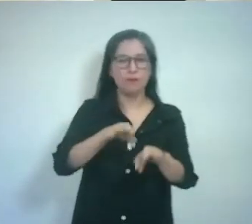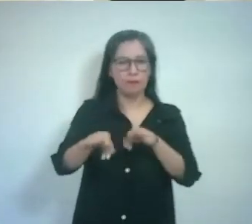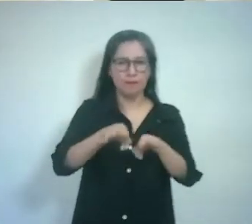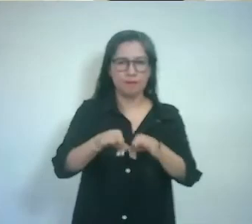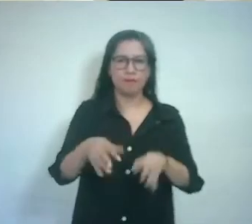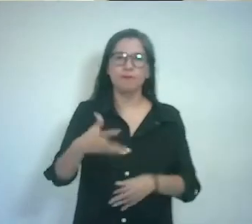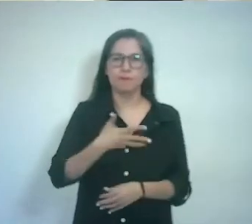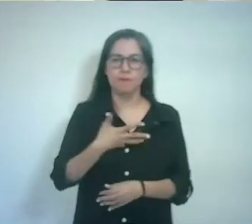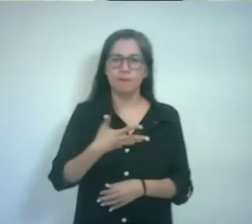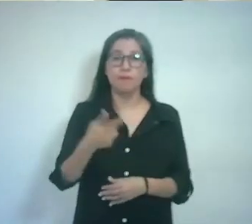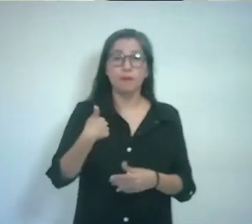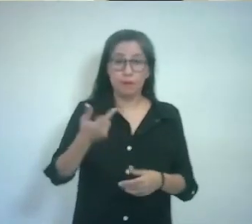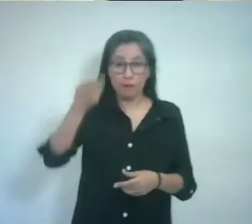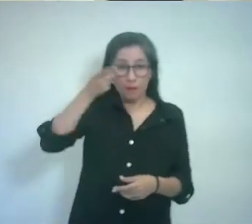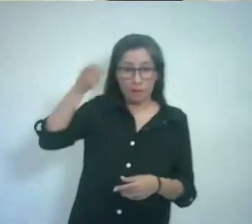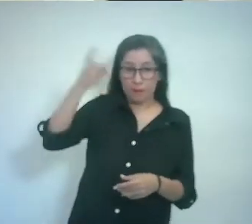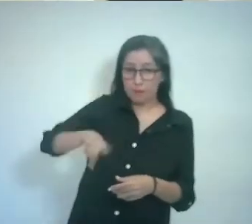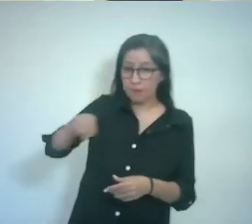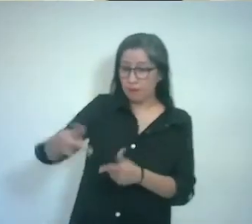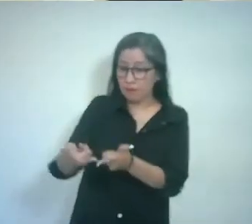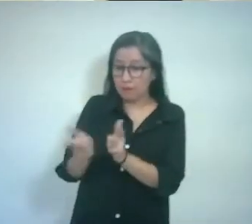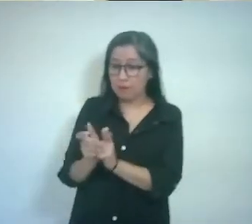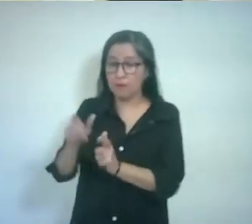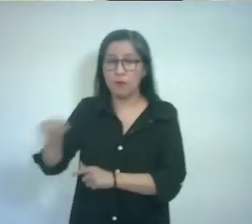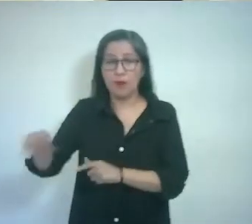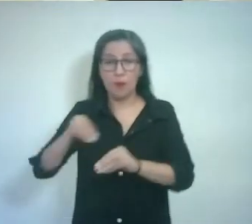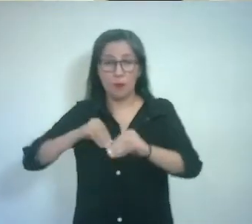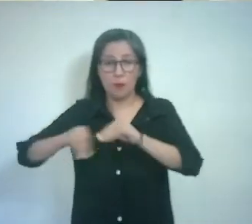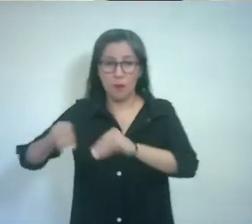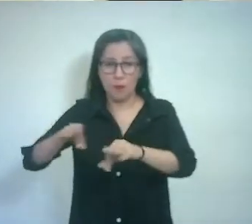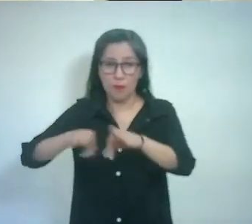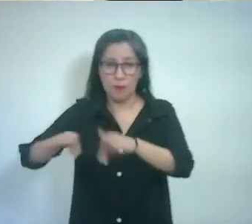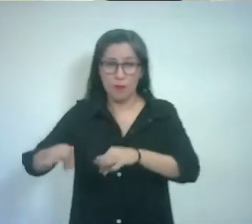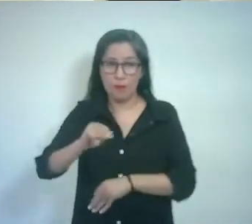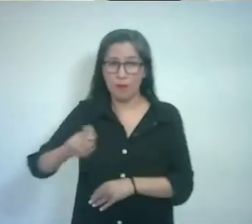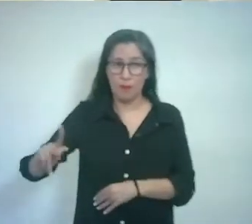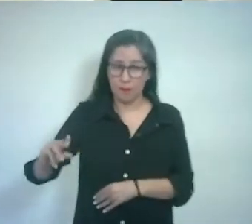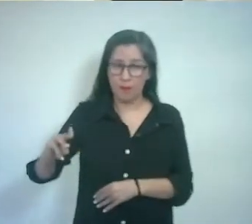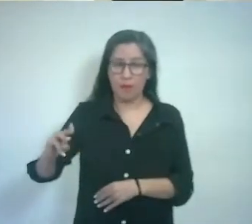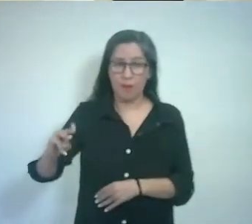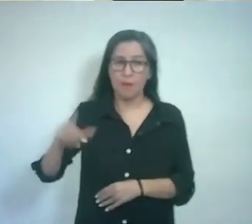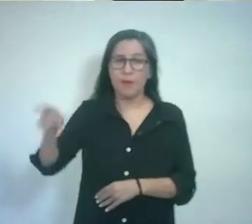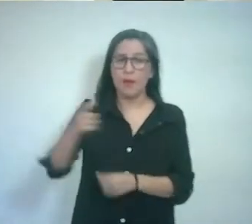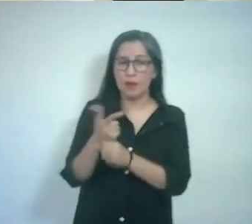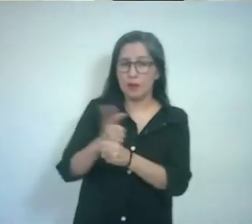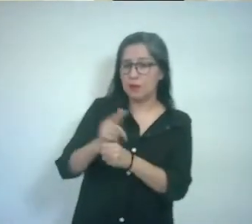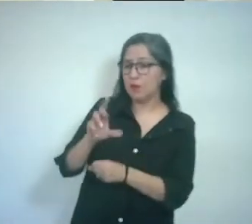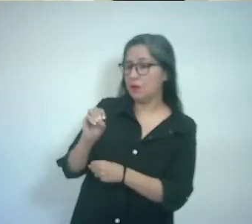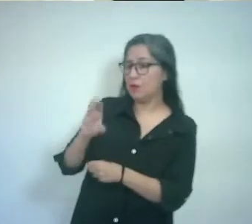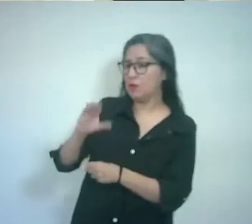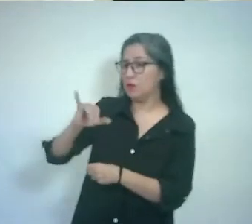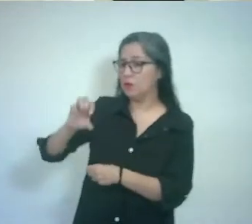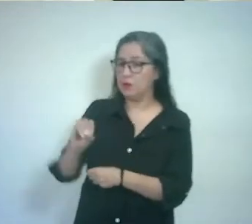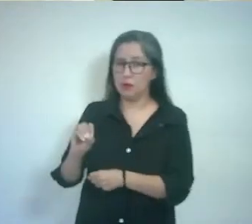la representante propietaria del Partido Movimiento Laborista San Luis Potosí, licenciada Rocío de Alba López, siendo las